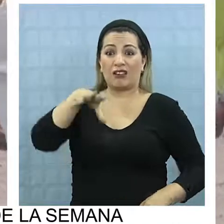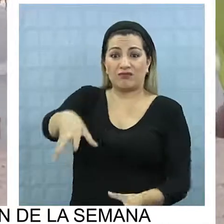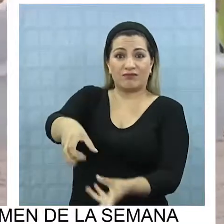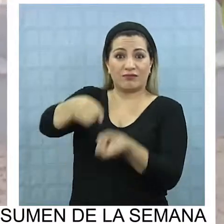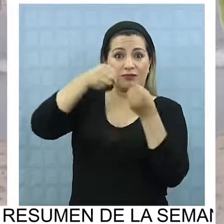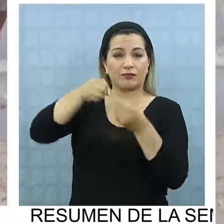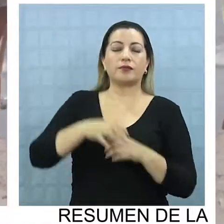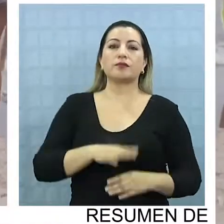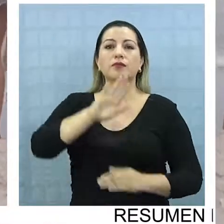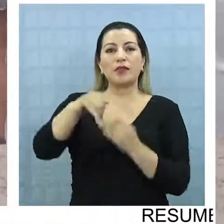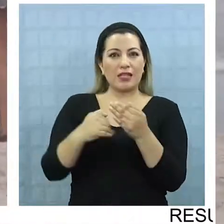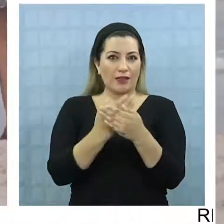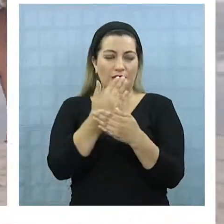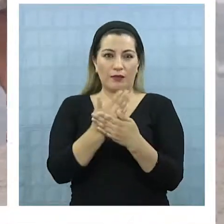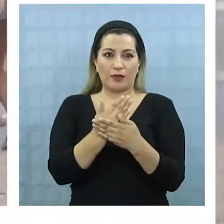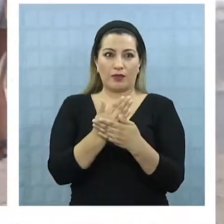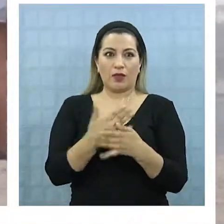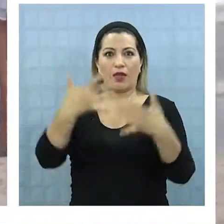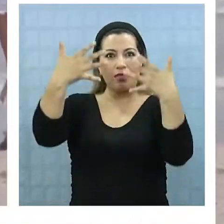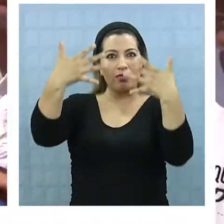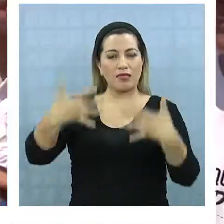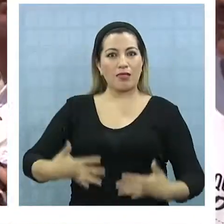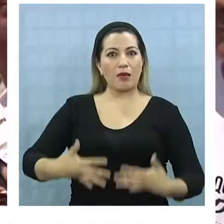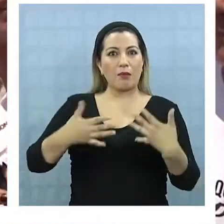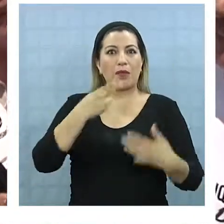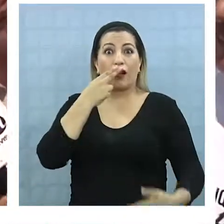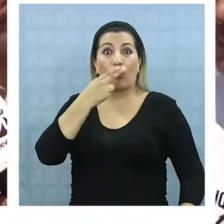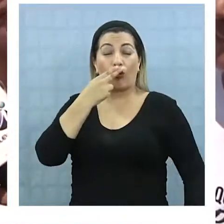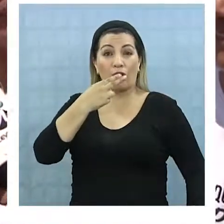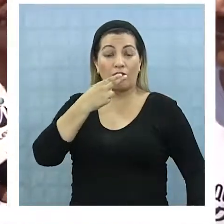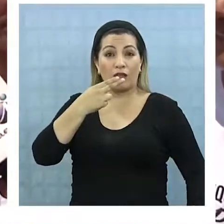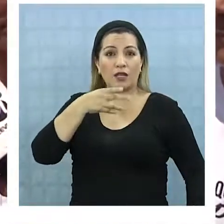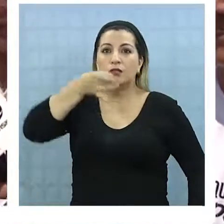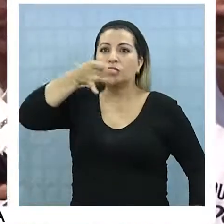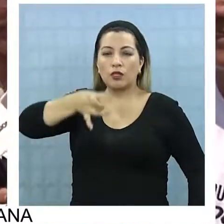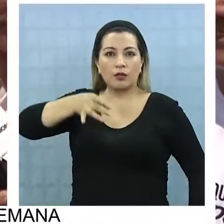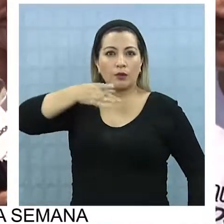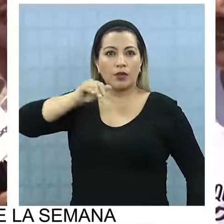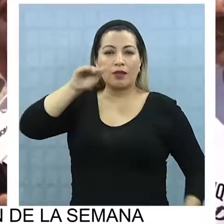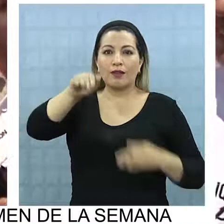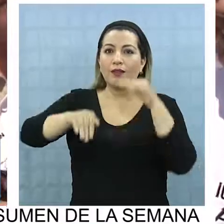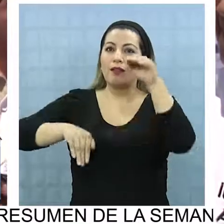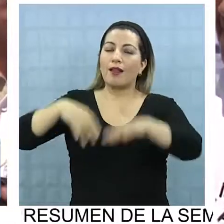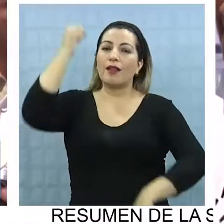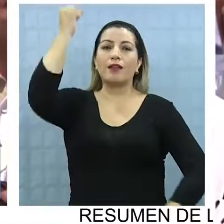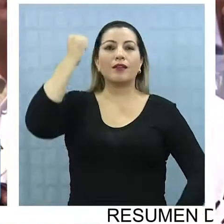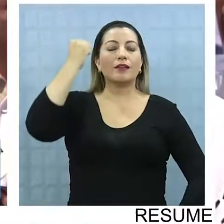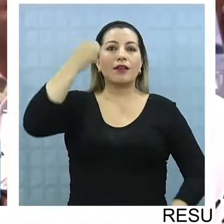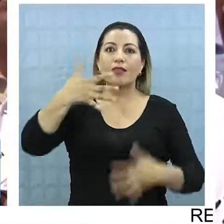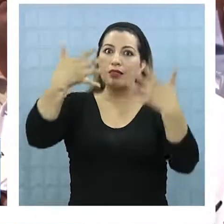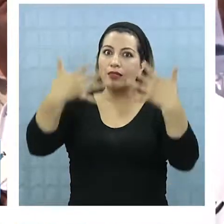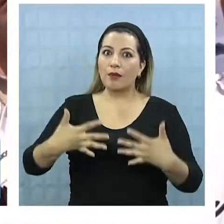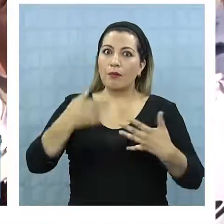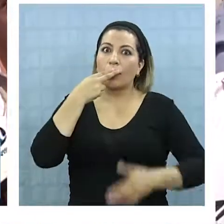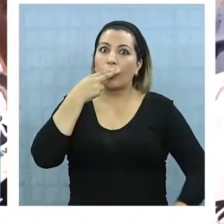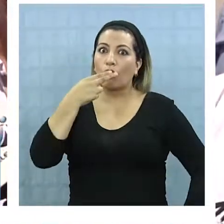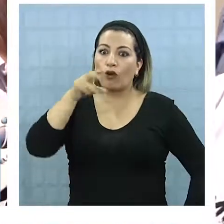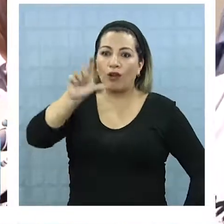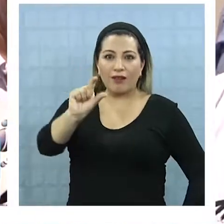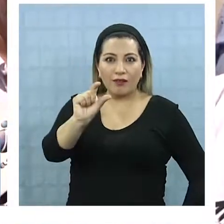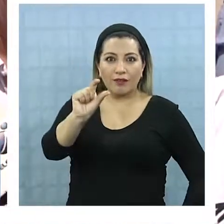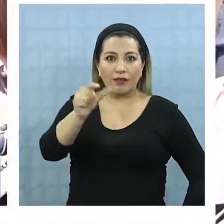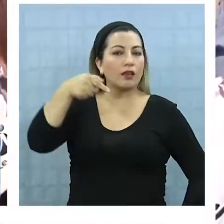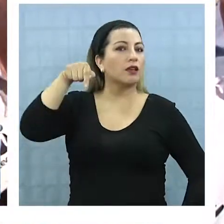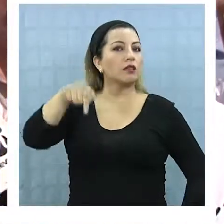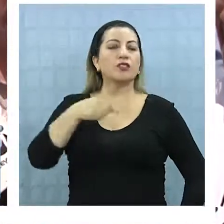y colillas de cigarro. En una mañana, 10.000 colillas solamente en la playa de Cabancha, 10.000